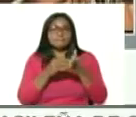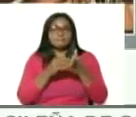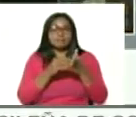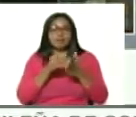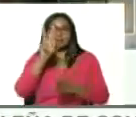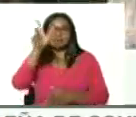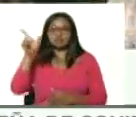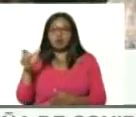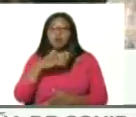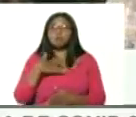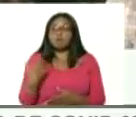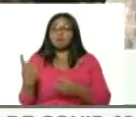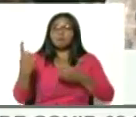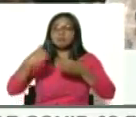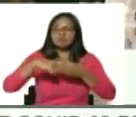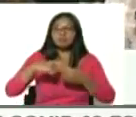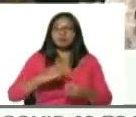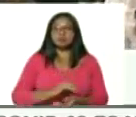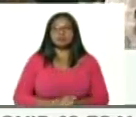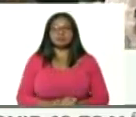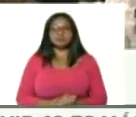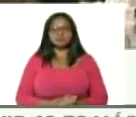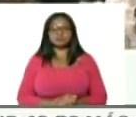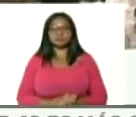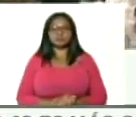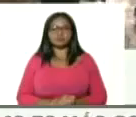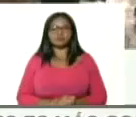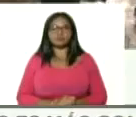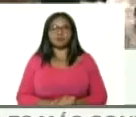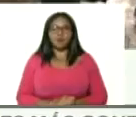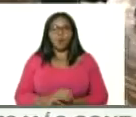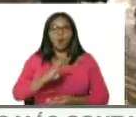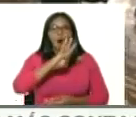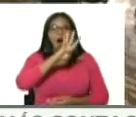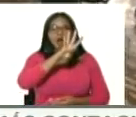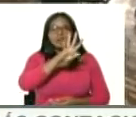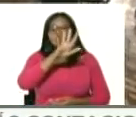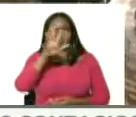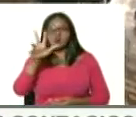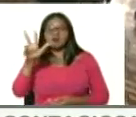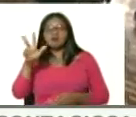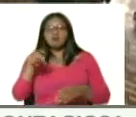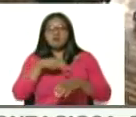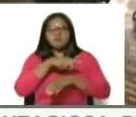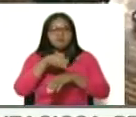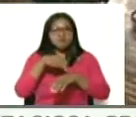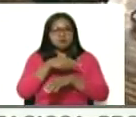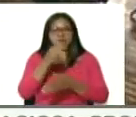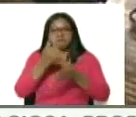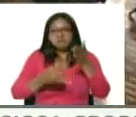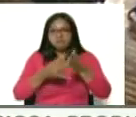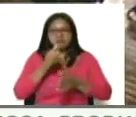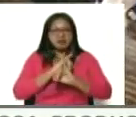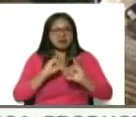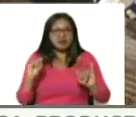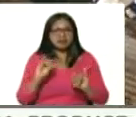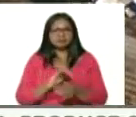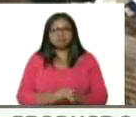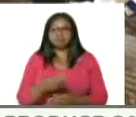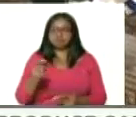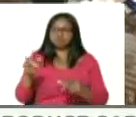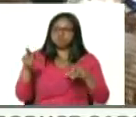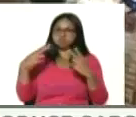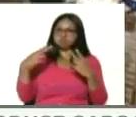venezolanas que apenas 48 horas después de ser anunciado se han inscrito. Quiere decir que hay una gran